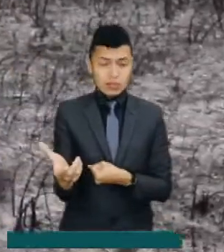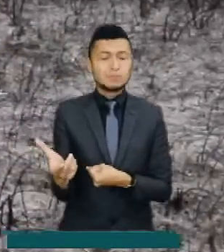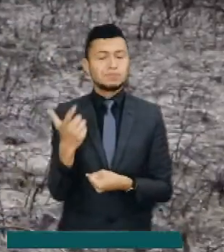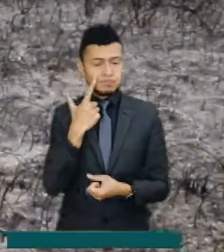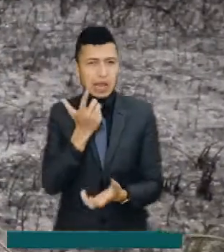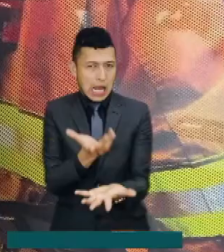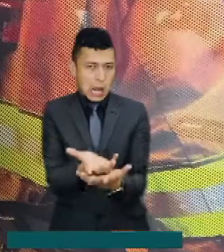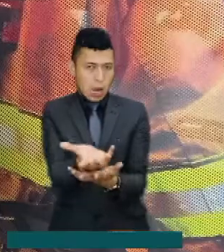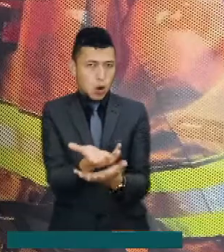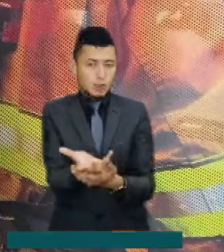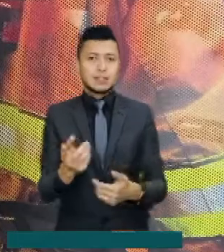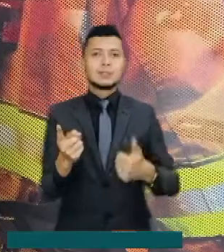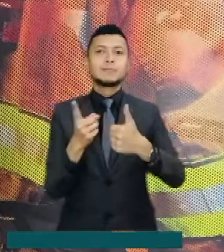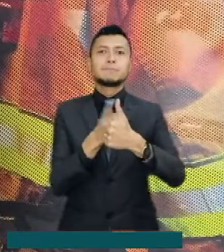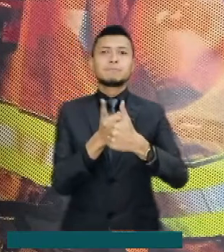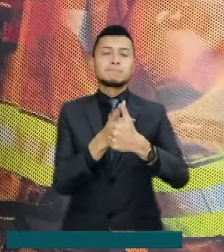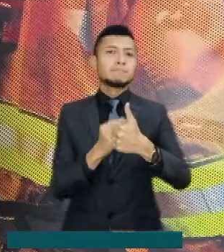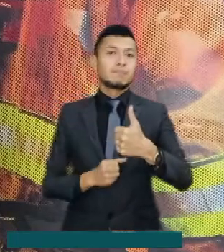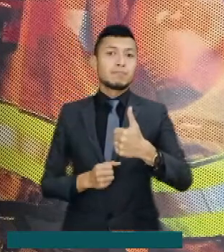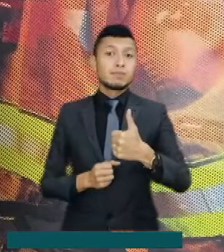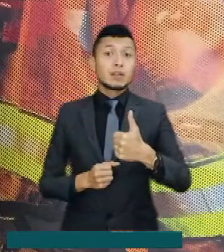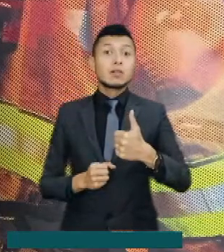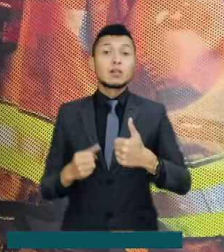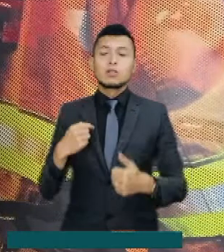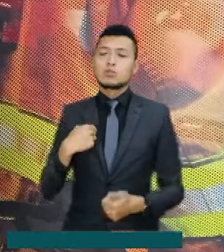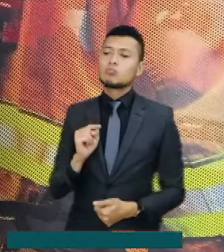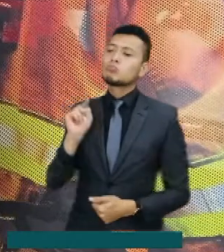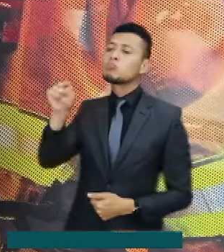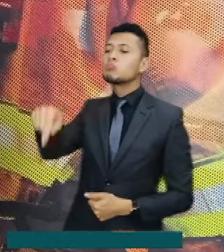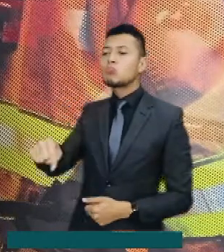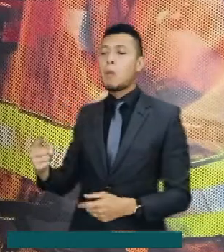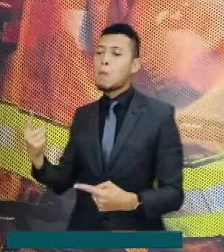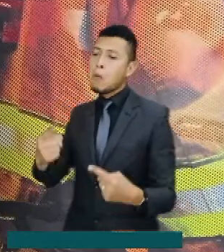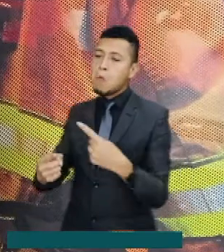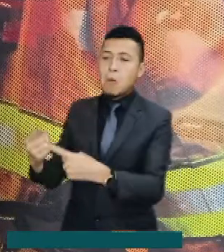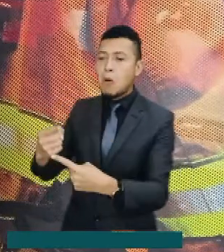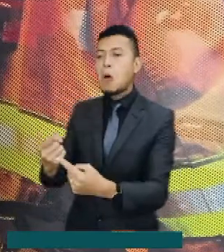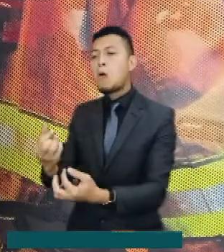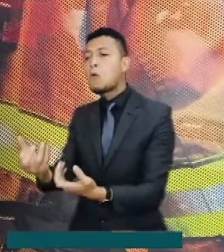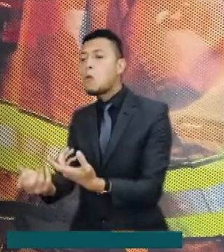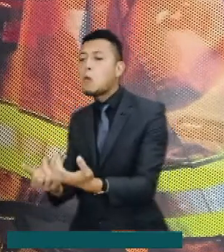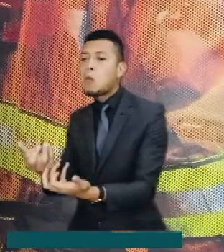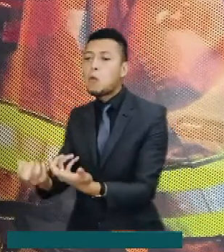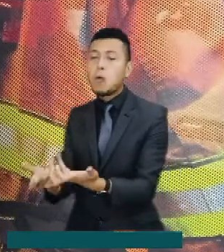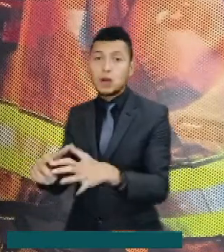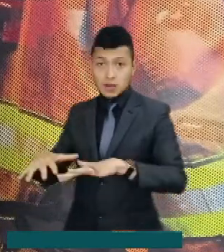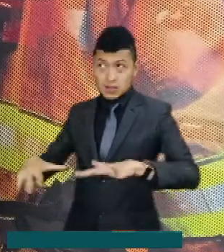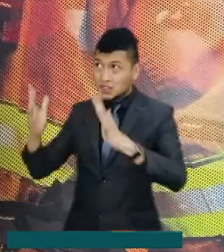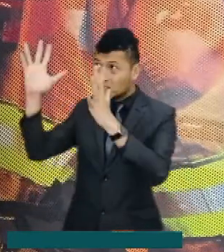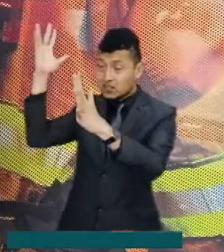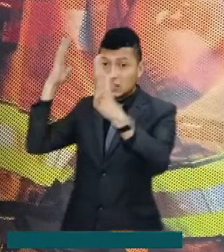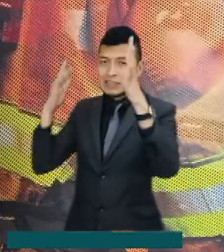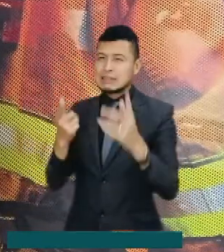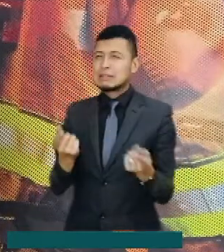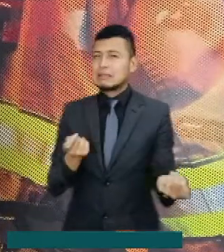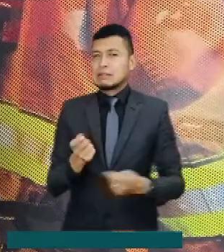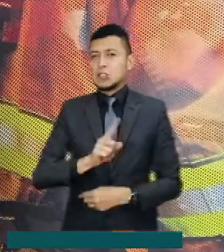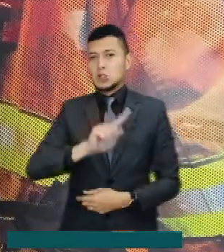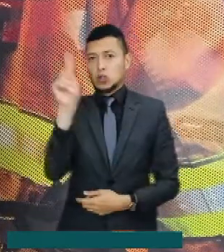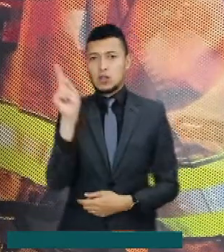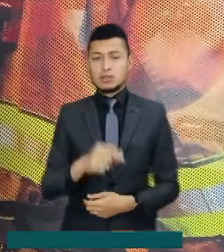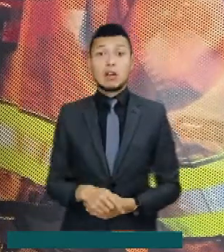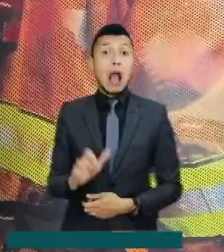Bomberos recomienda, primero, evitar realizar fogatas en las zonas de cobertura